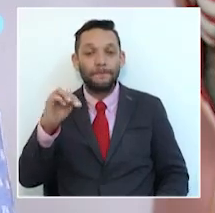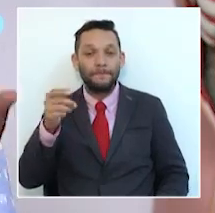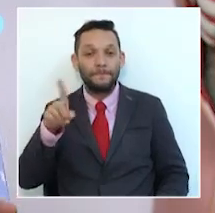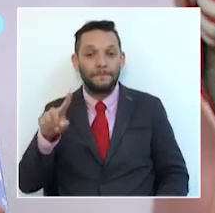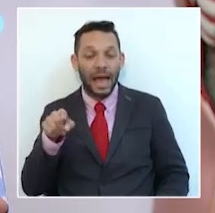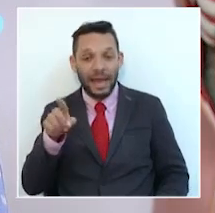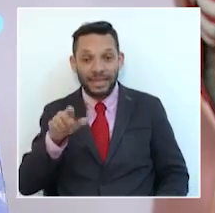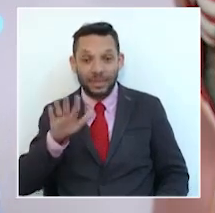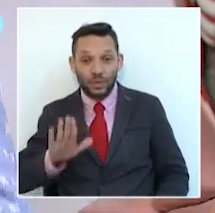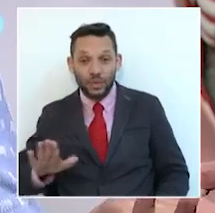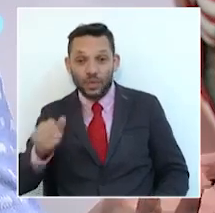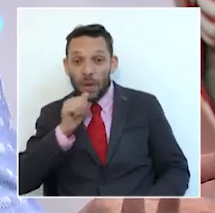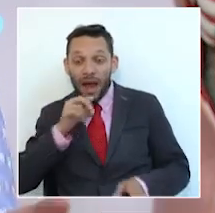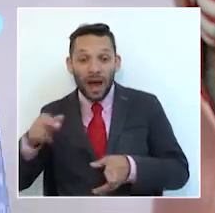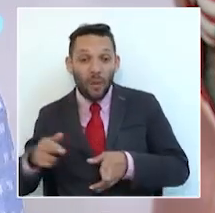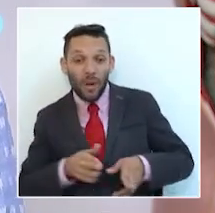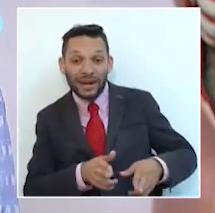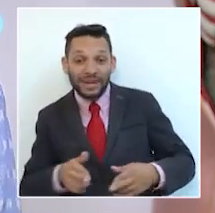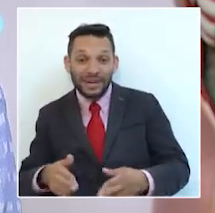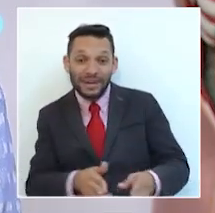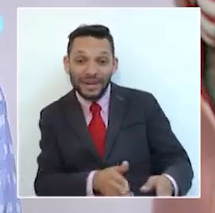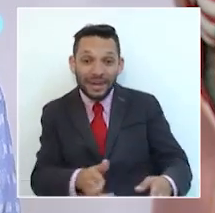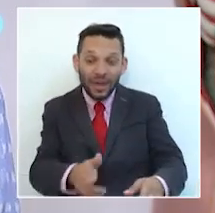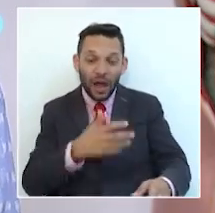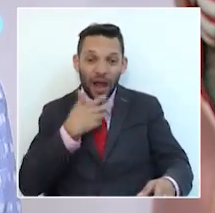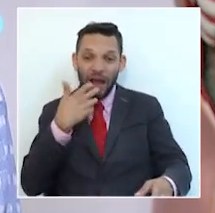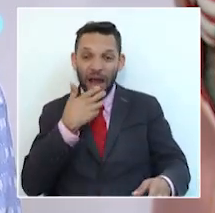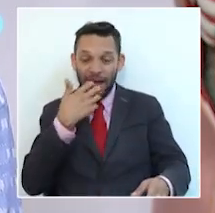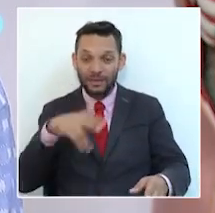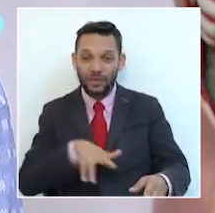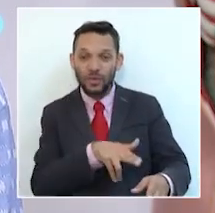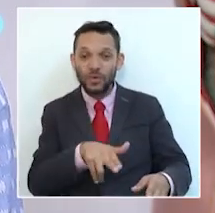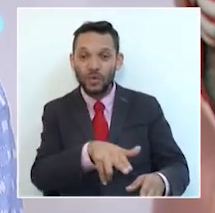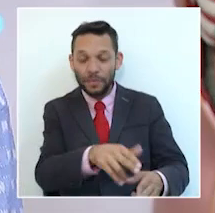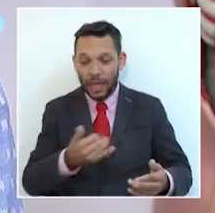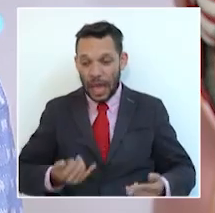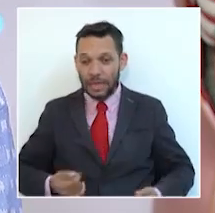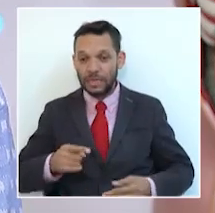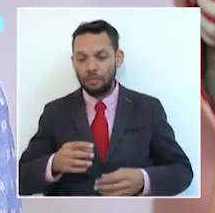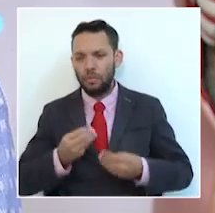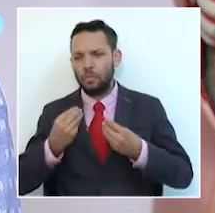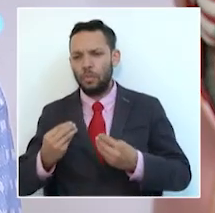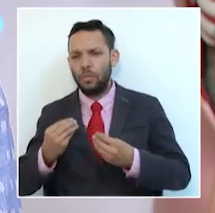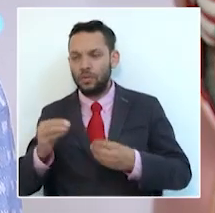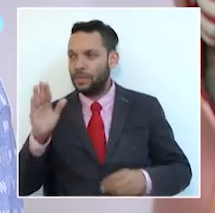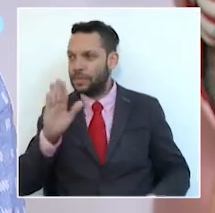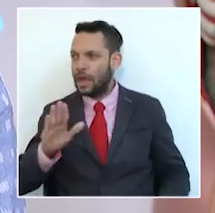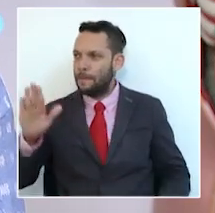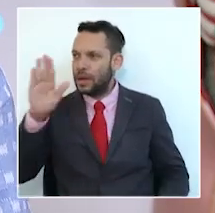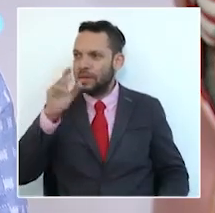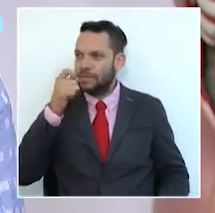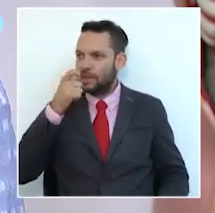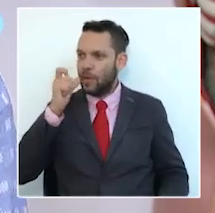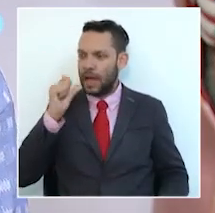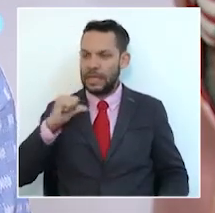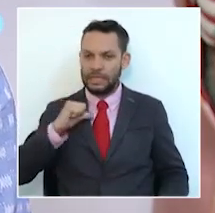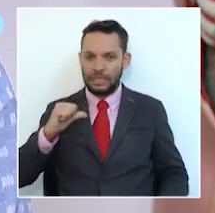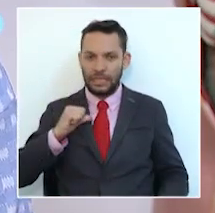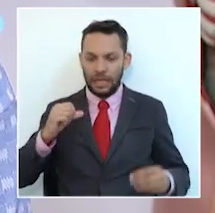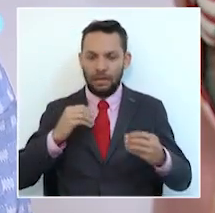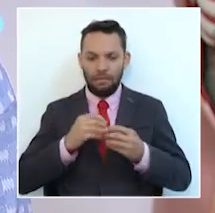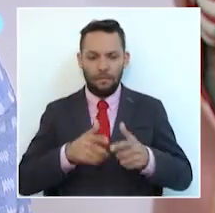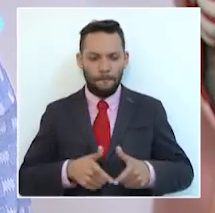de bienestar tanto las aguas termales que aquí pues hay una gran riqueza en este departamento de caldas y en villamaría